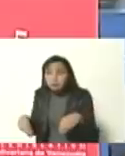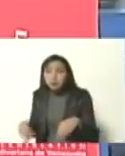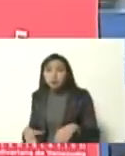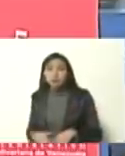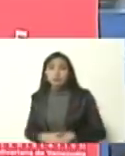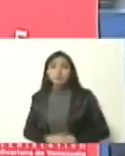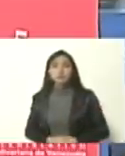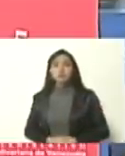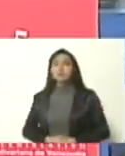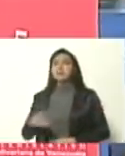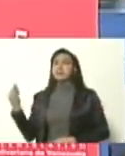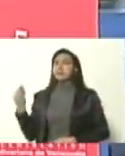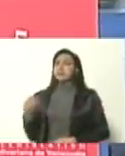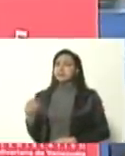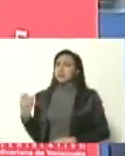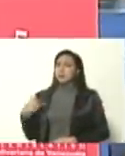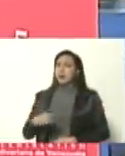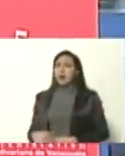Como siempre ocurre,